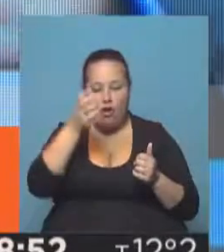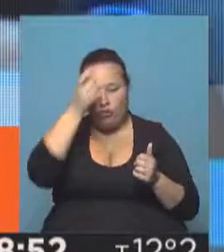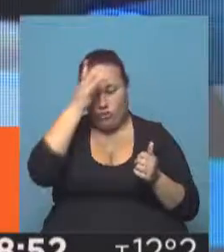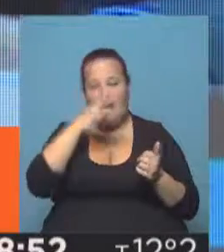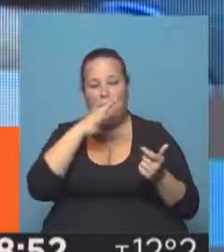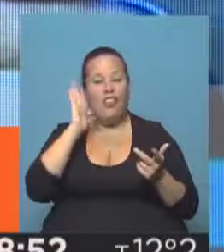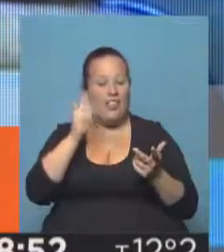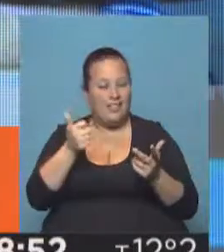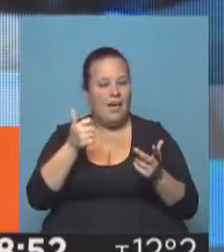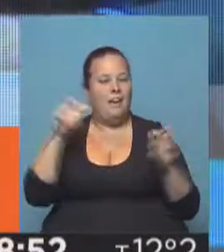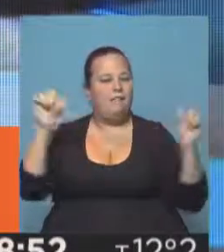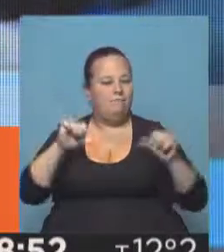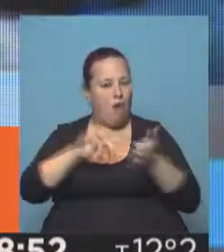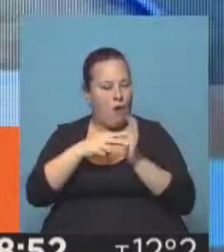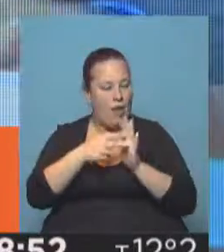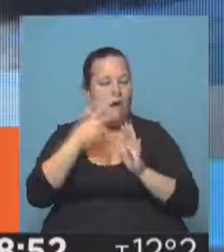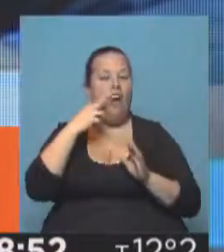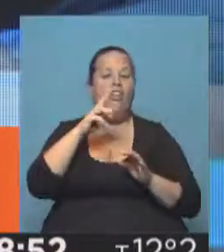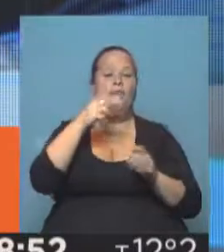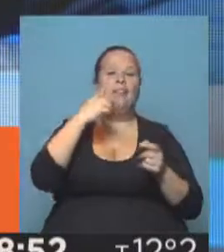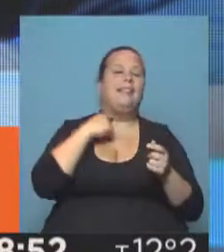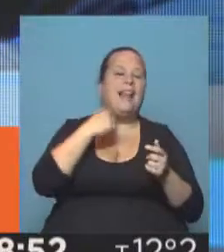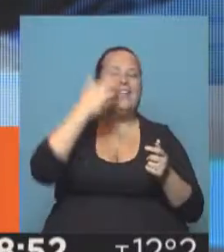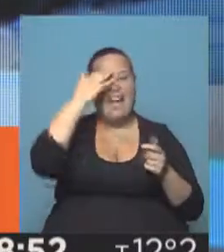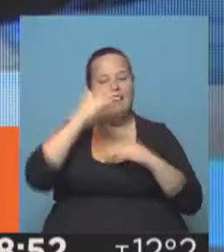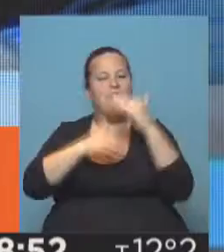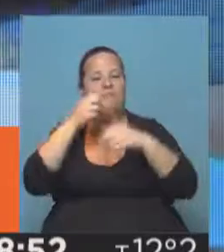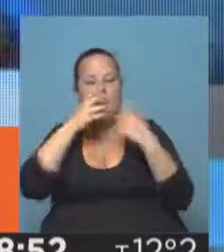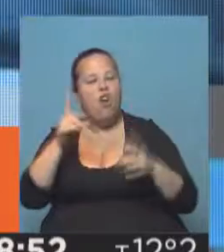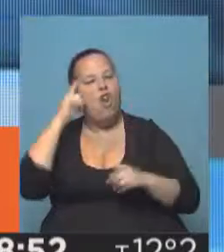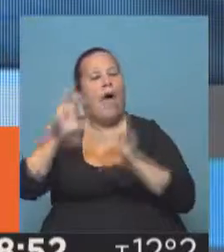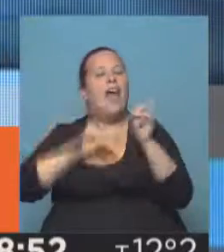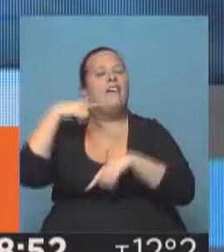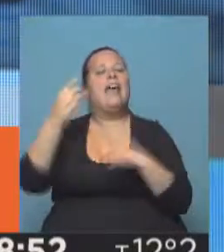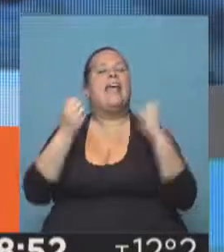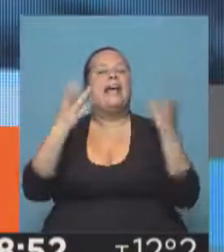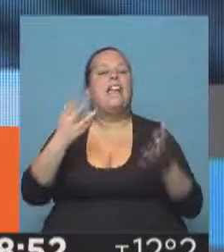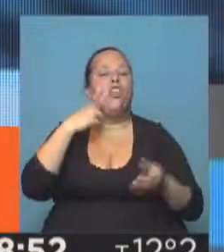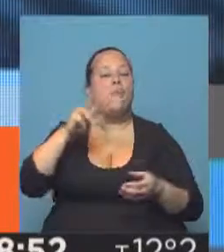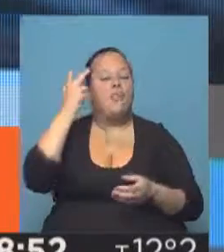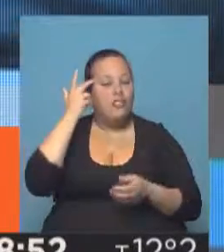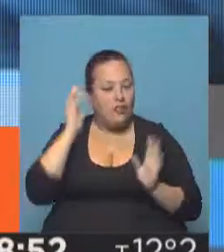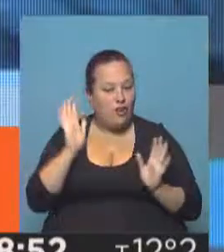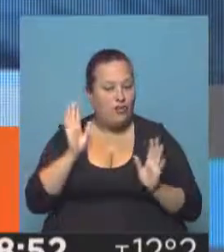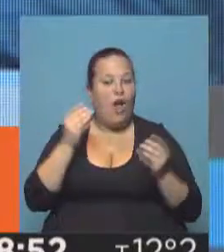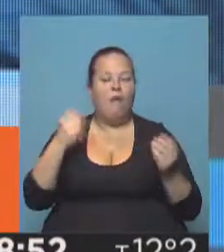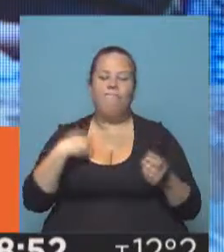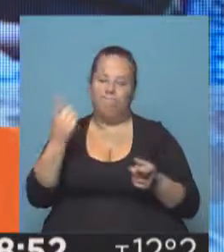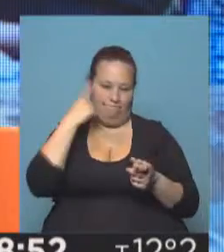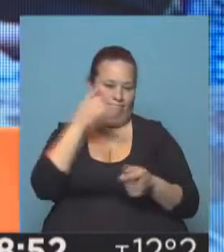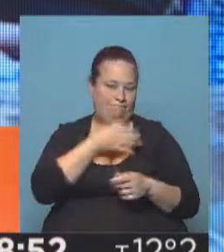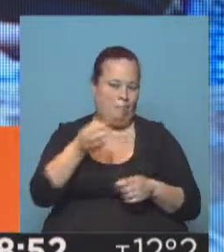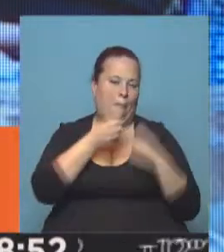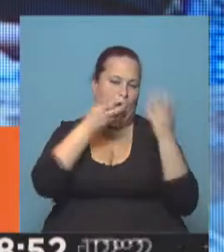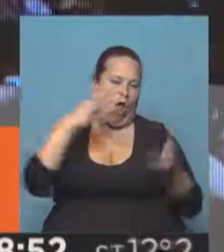2014, 2016, hubo recesión. Entonces la gran pregunta no es si el año que viene vamos a crecer o no, es qué va a pasar en 2018. Porque creemos que efectivamente va a haber